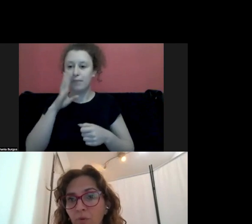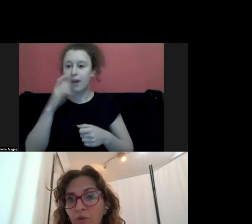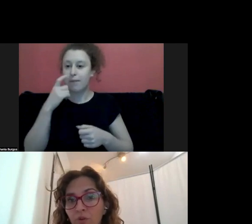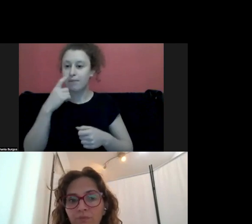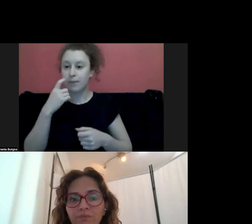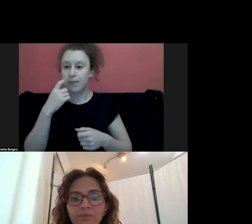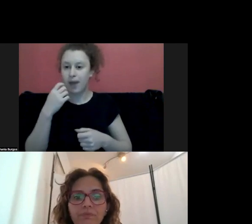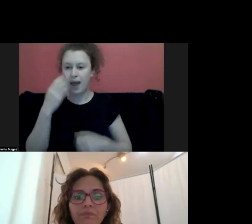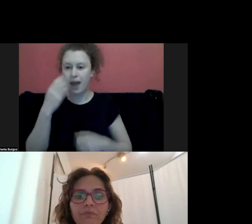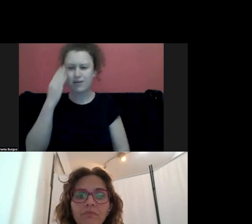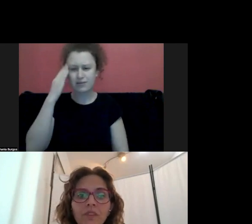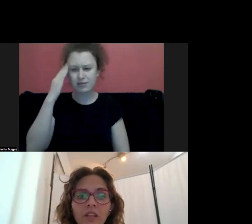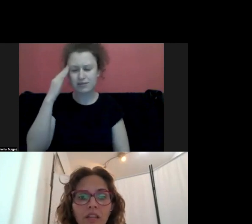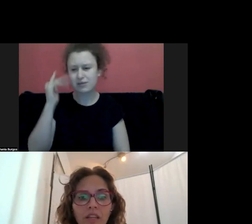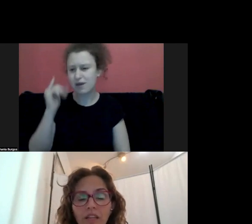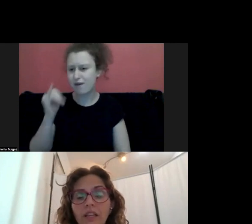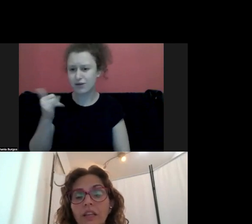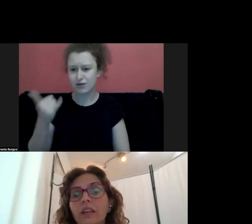acompañamiento y apoyo.